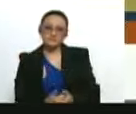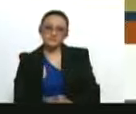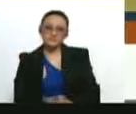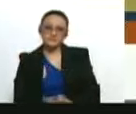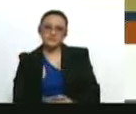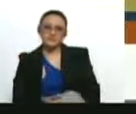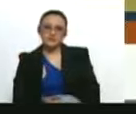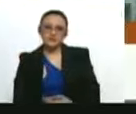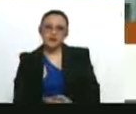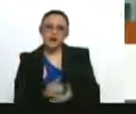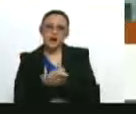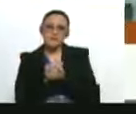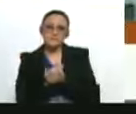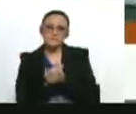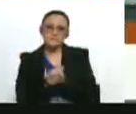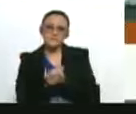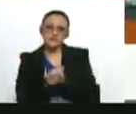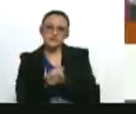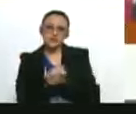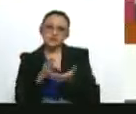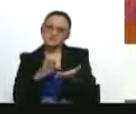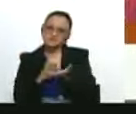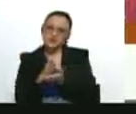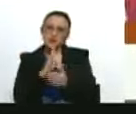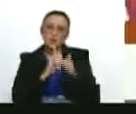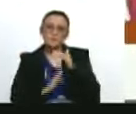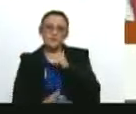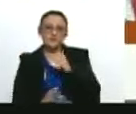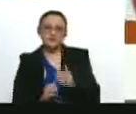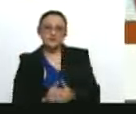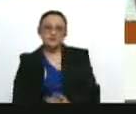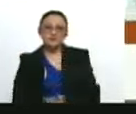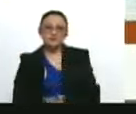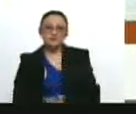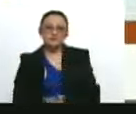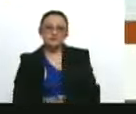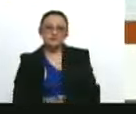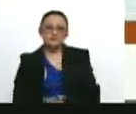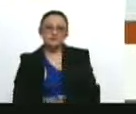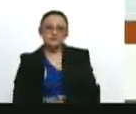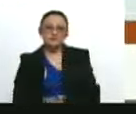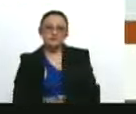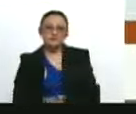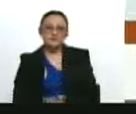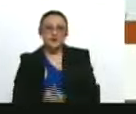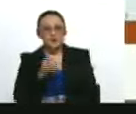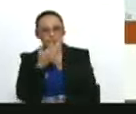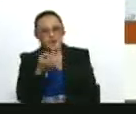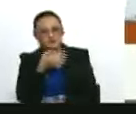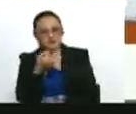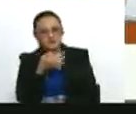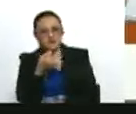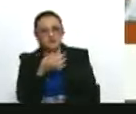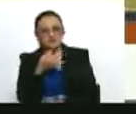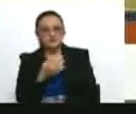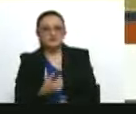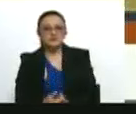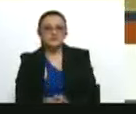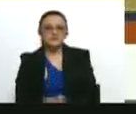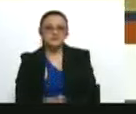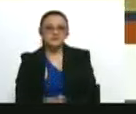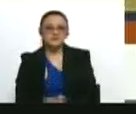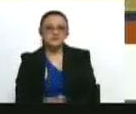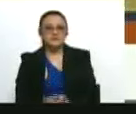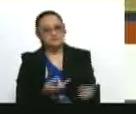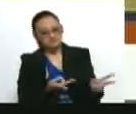el amigo sincero, la humildad, el buenas tardes, el